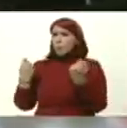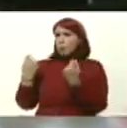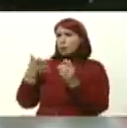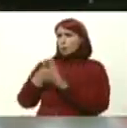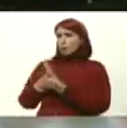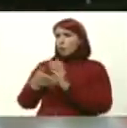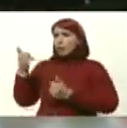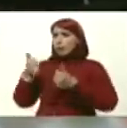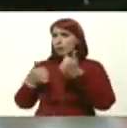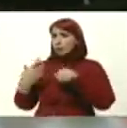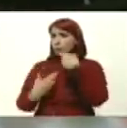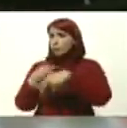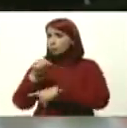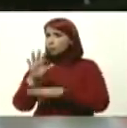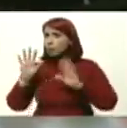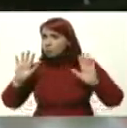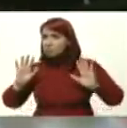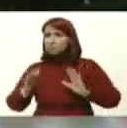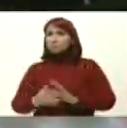candidatos revolucionarios?